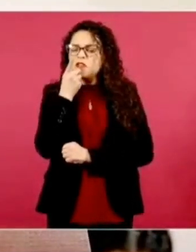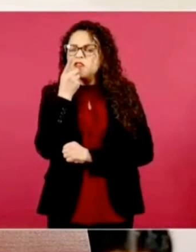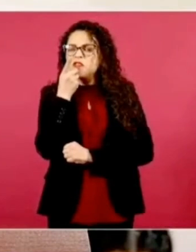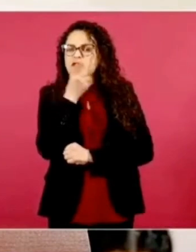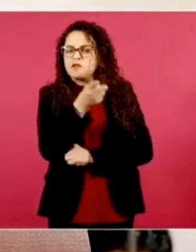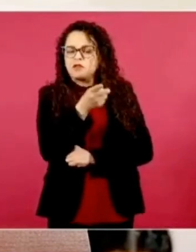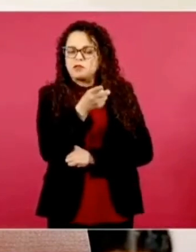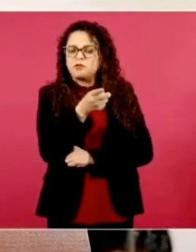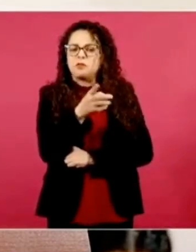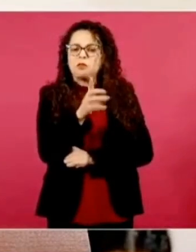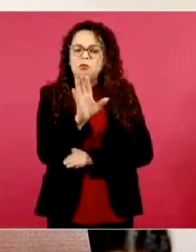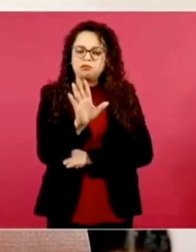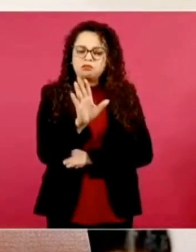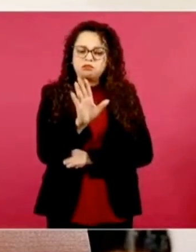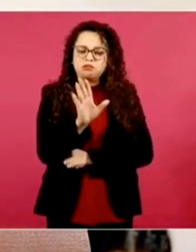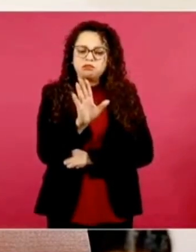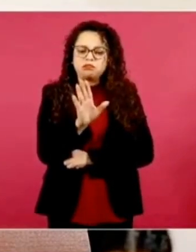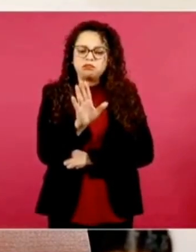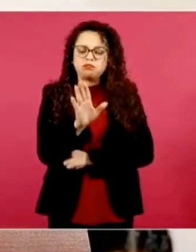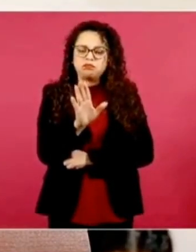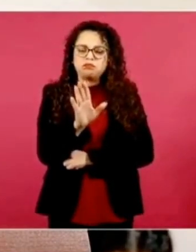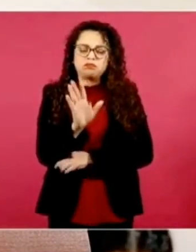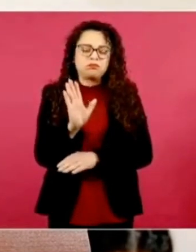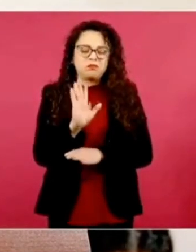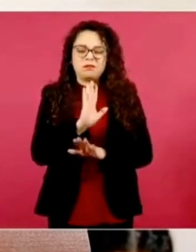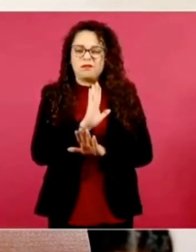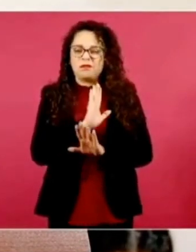que ya bastaba de